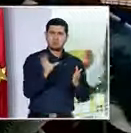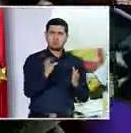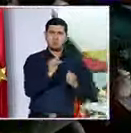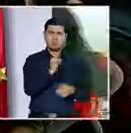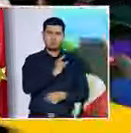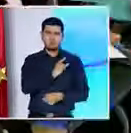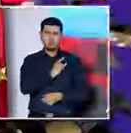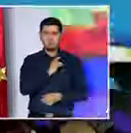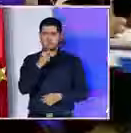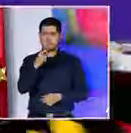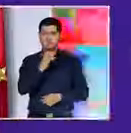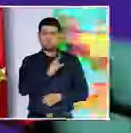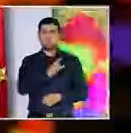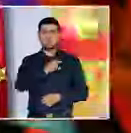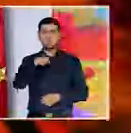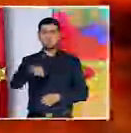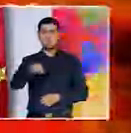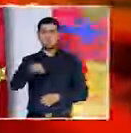públicas del departamento.